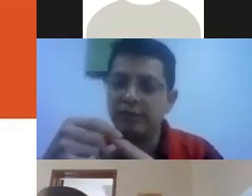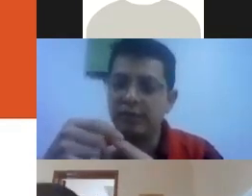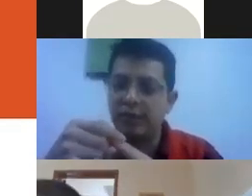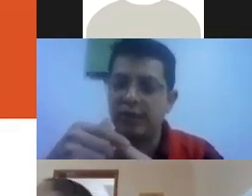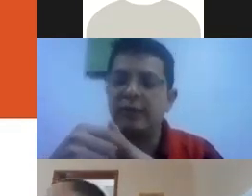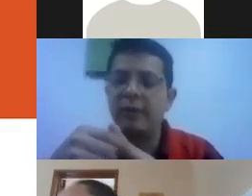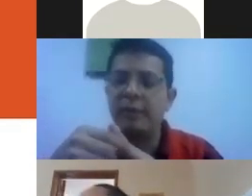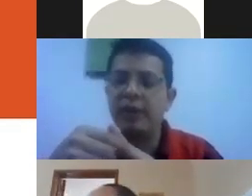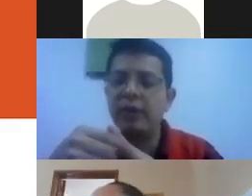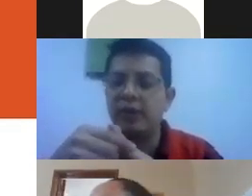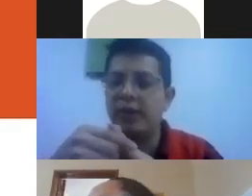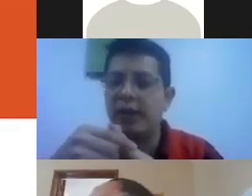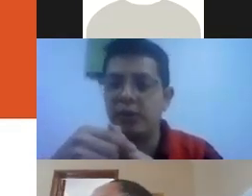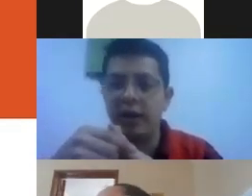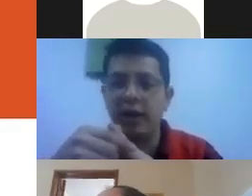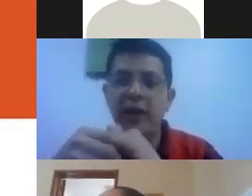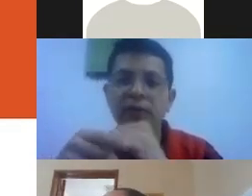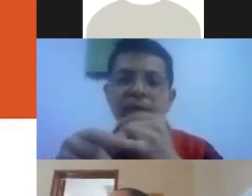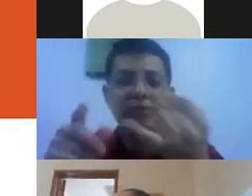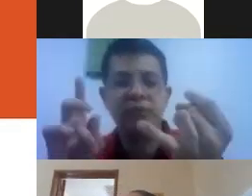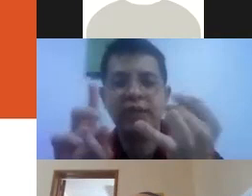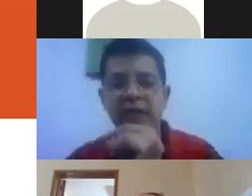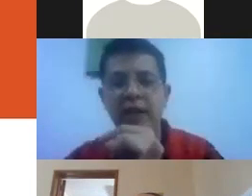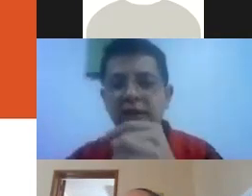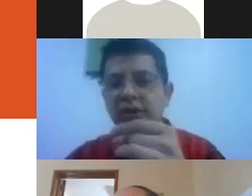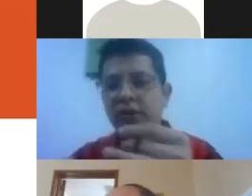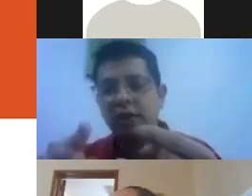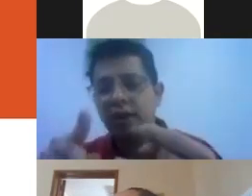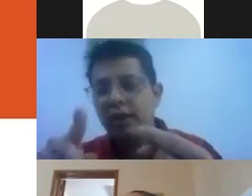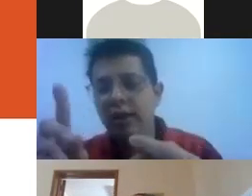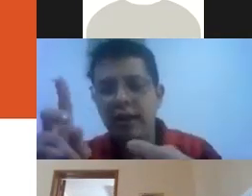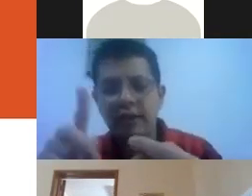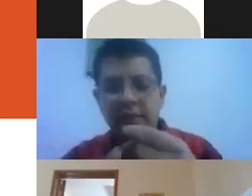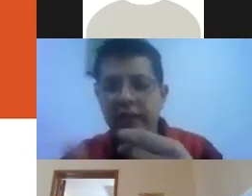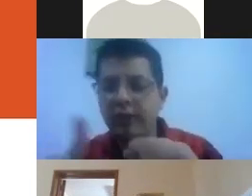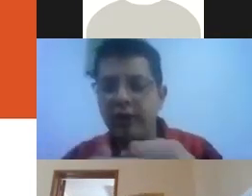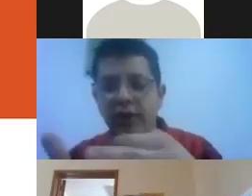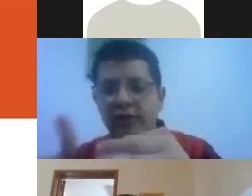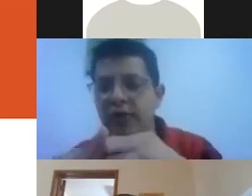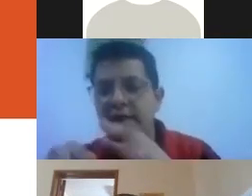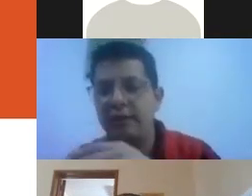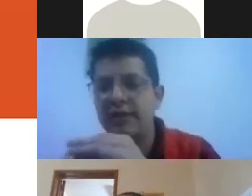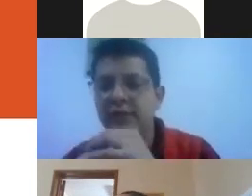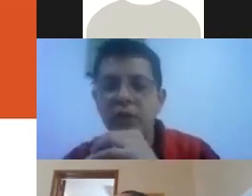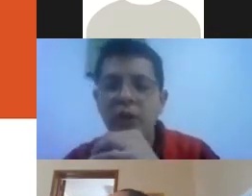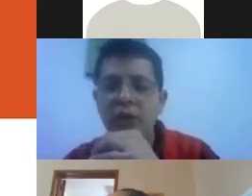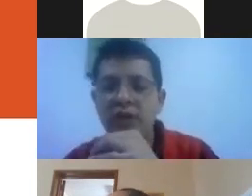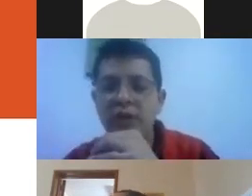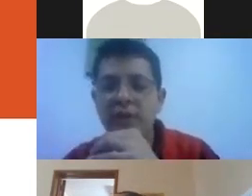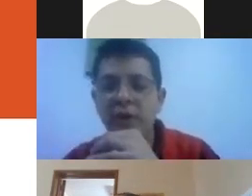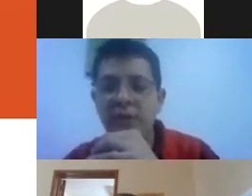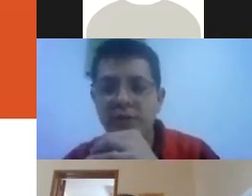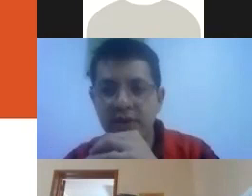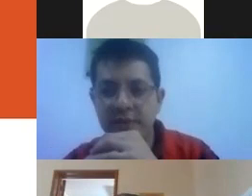objeto, dependiendo de la zona en la que se ubique la quemadura, puede ser anillos, zapatos, relojes, pulseras, demás, o